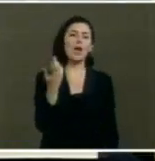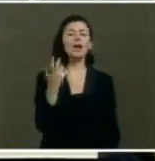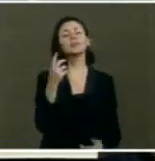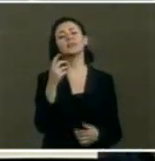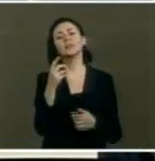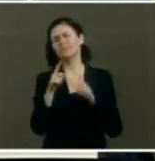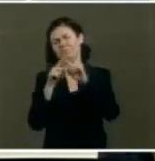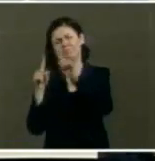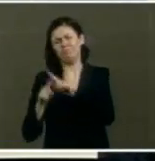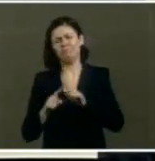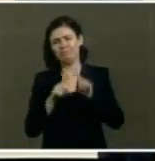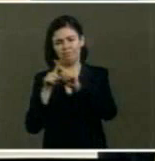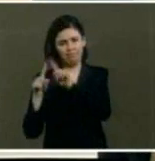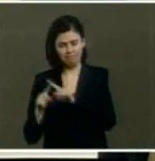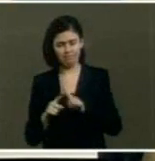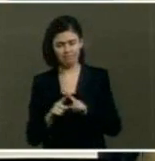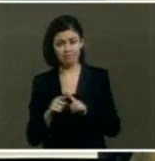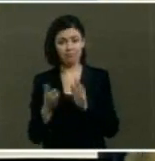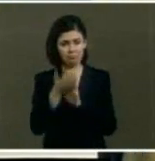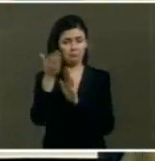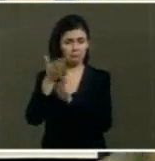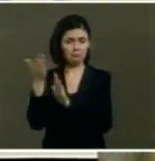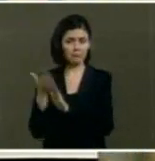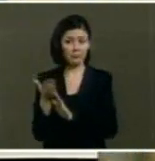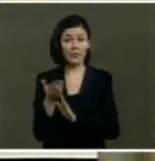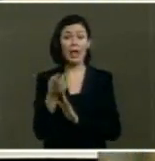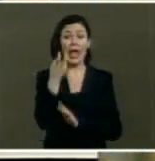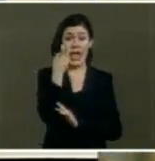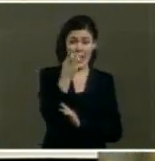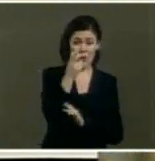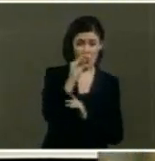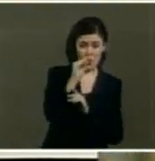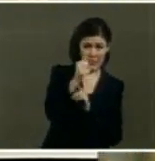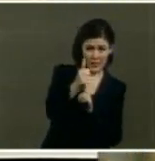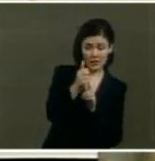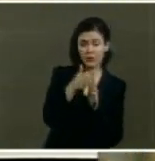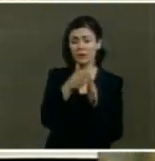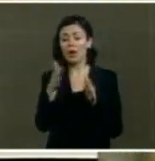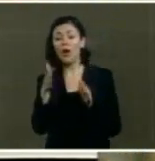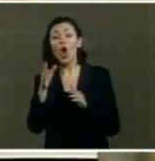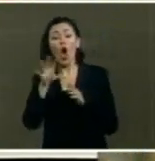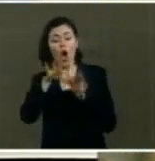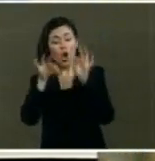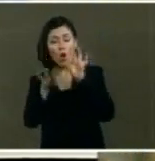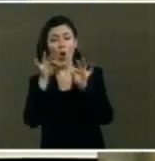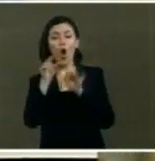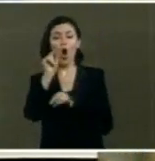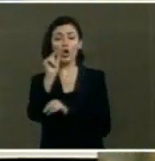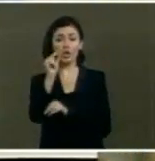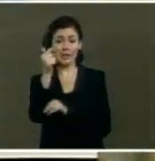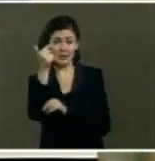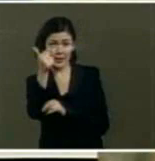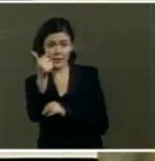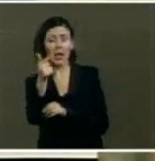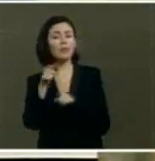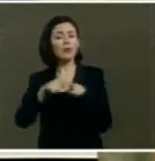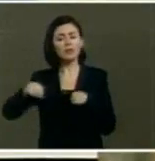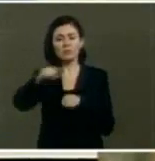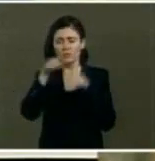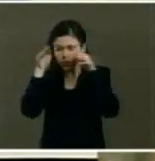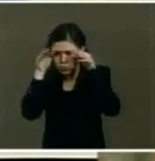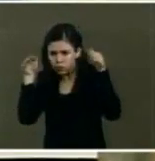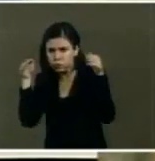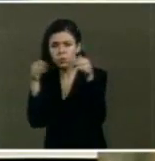universidades tecnológicas, etc. De ellas, 87 están orientadas a la ciencia y la tecnología. Y hoy